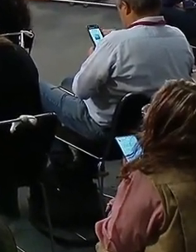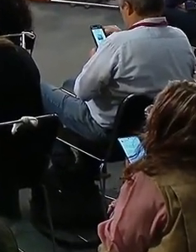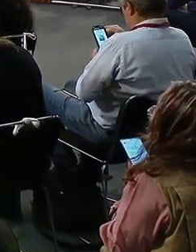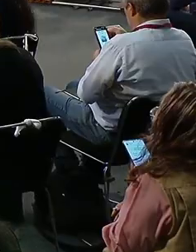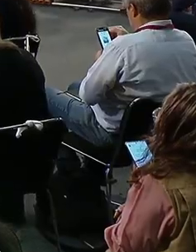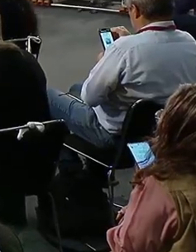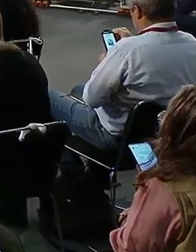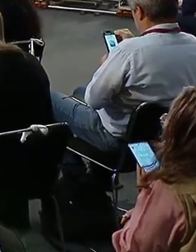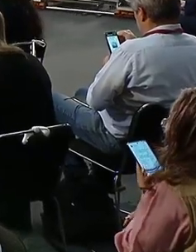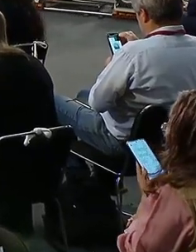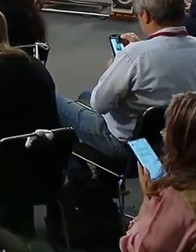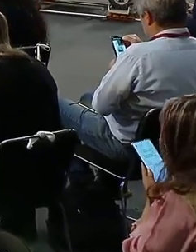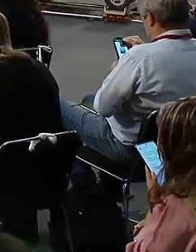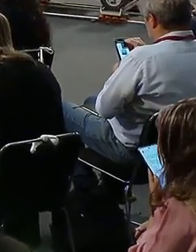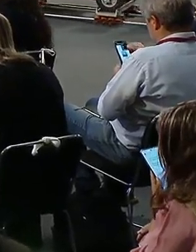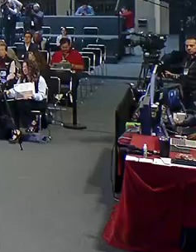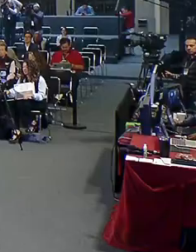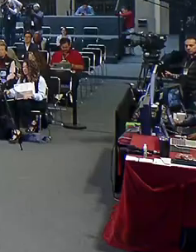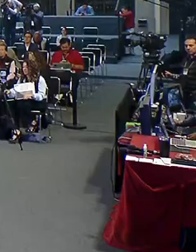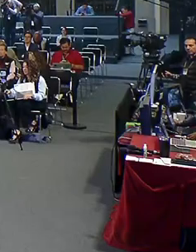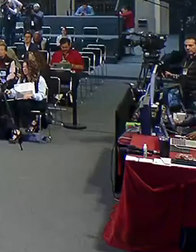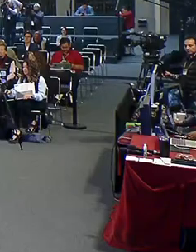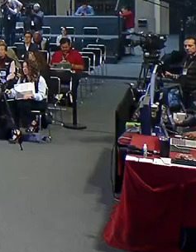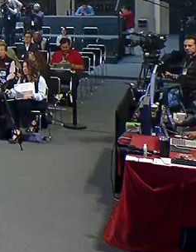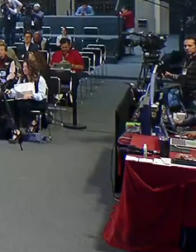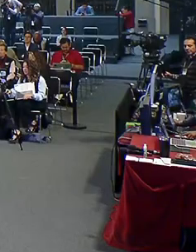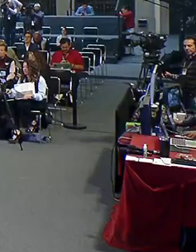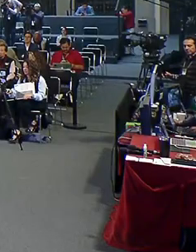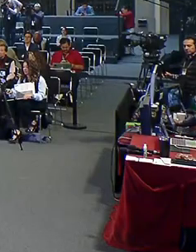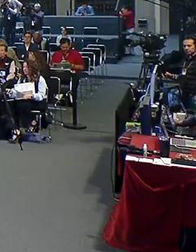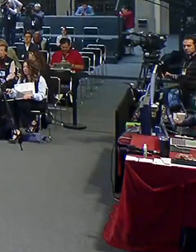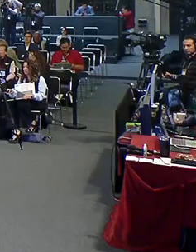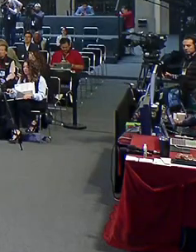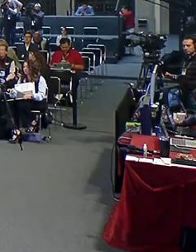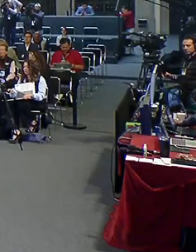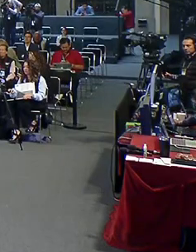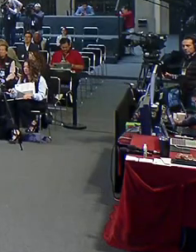No ha sido fácil, pero